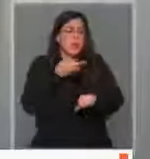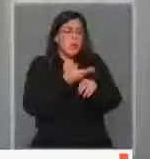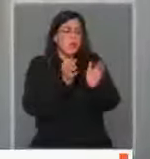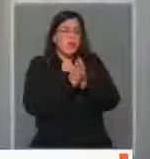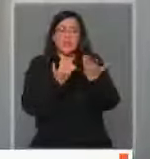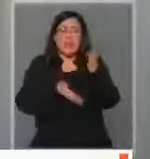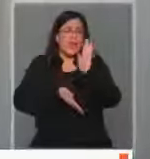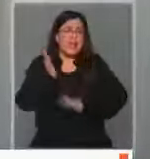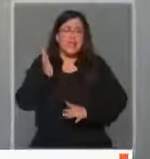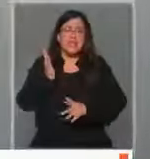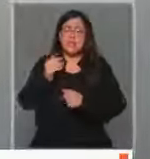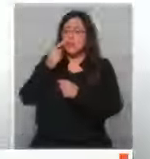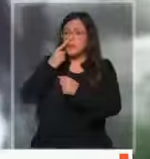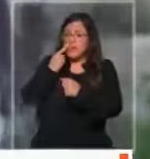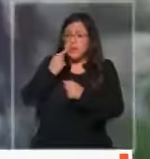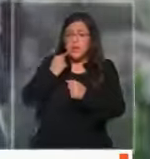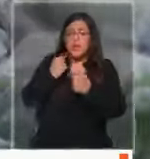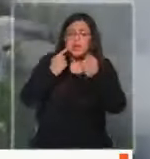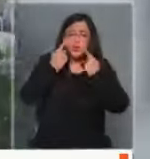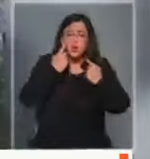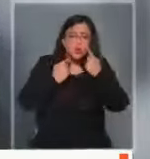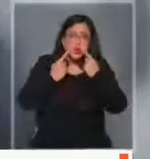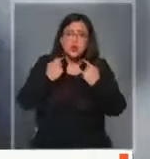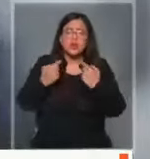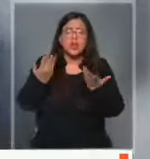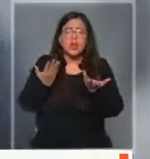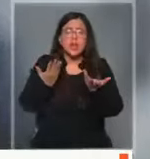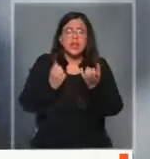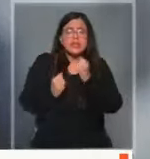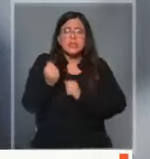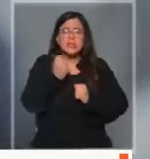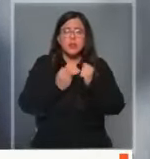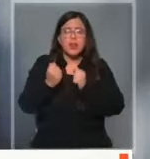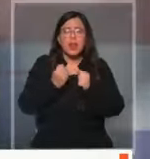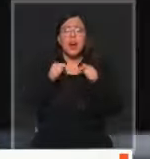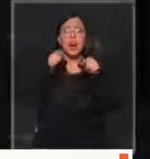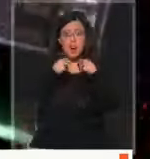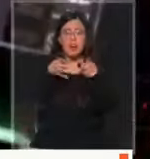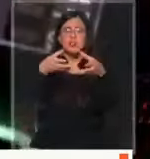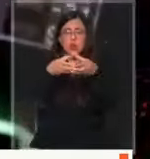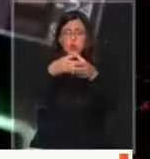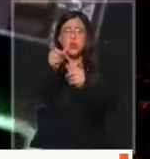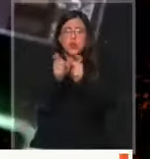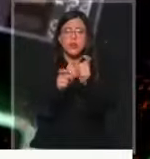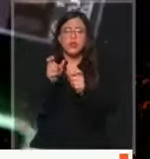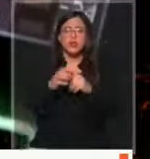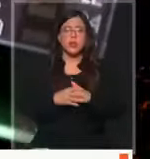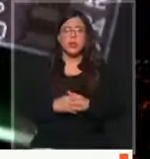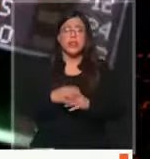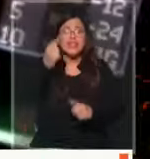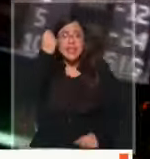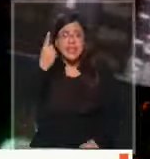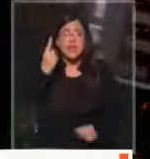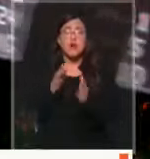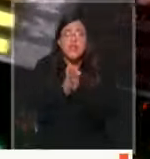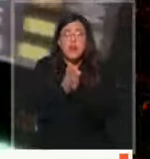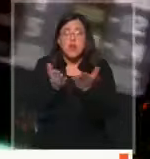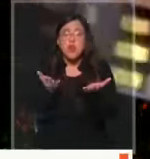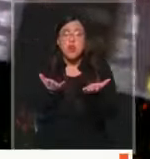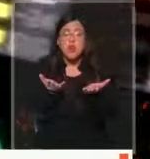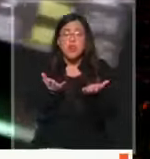ir, llora, está triste. Es el llamado desesperado de estos conflictos. Entiende, entienda, por